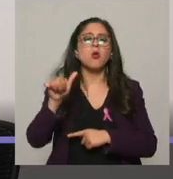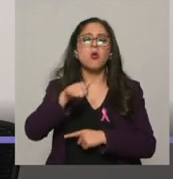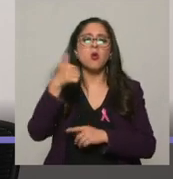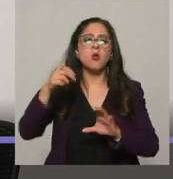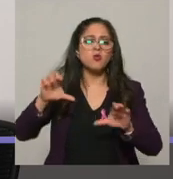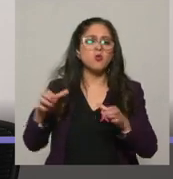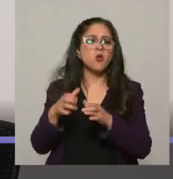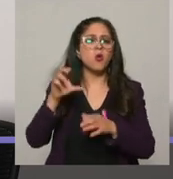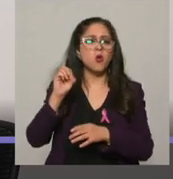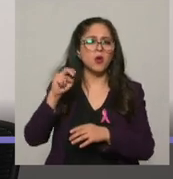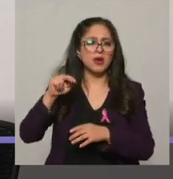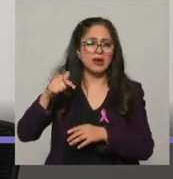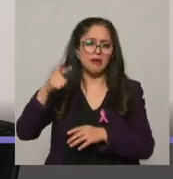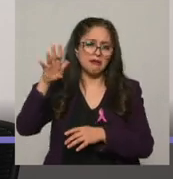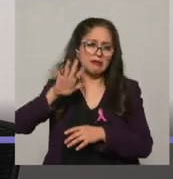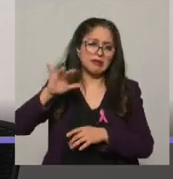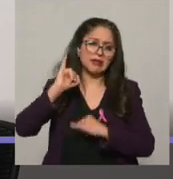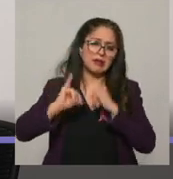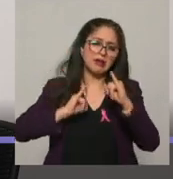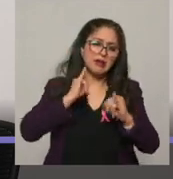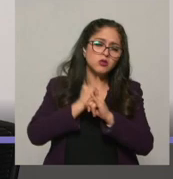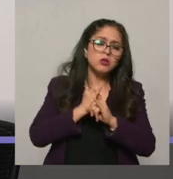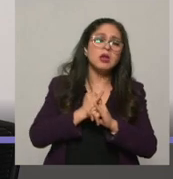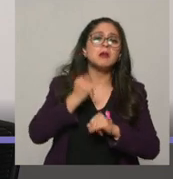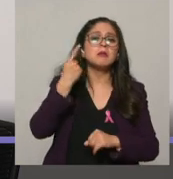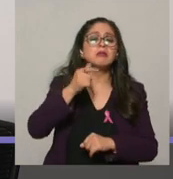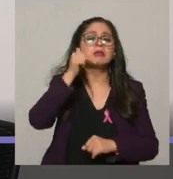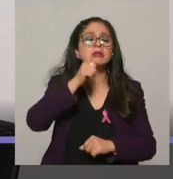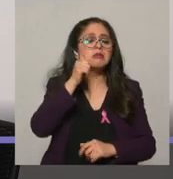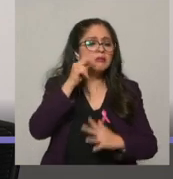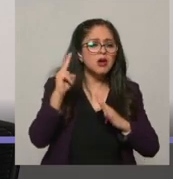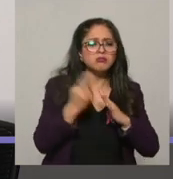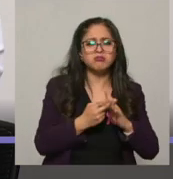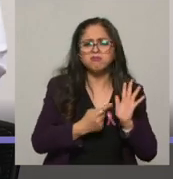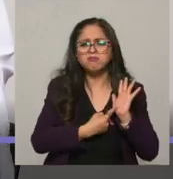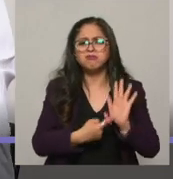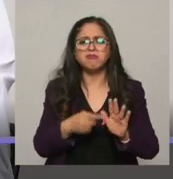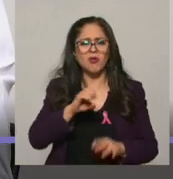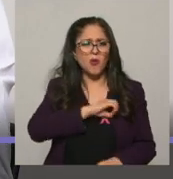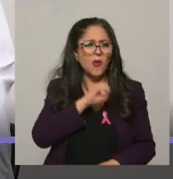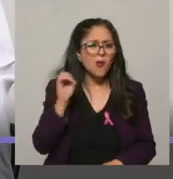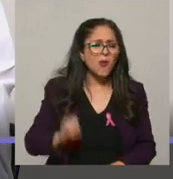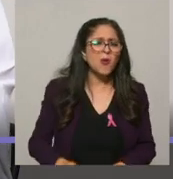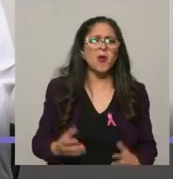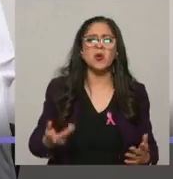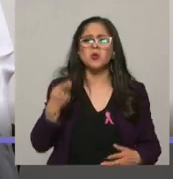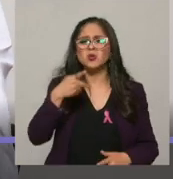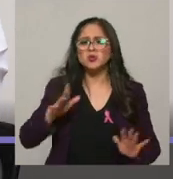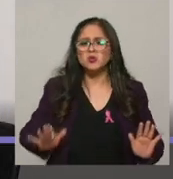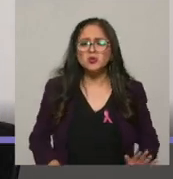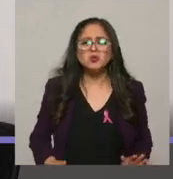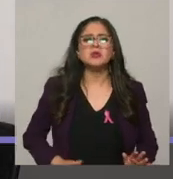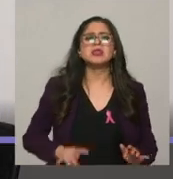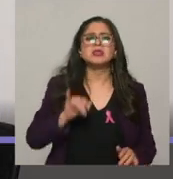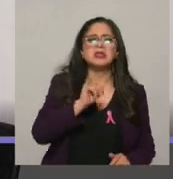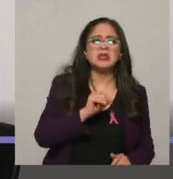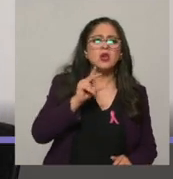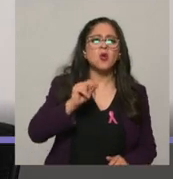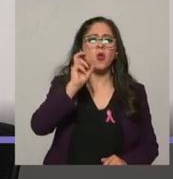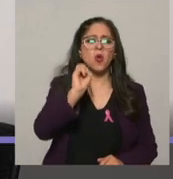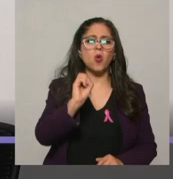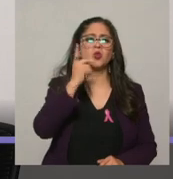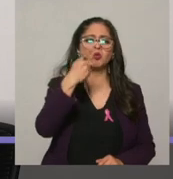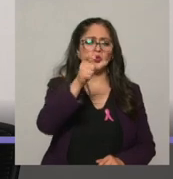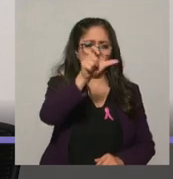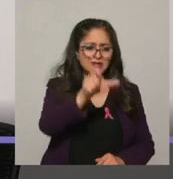se han venido denunciando los casos de homicidio por odio, por preferencia, orientación sexual o por identidad de género, que es